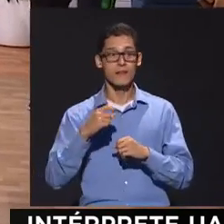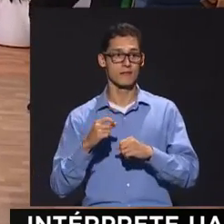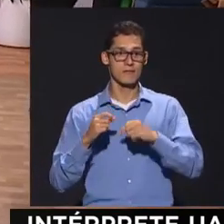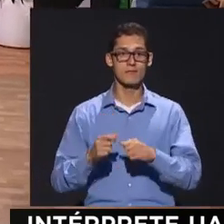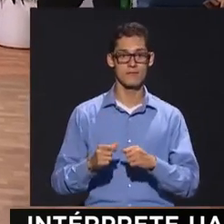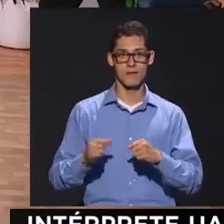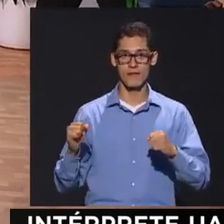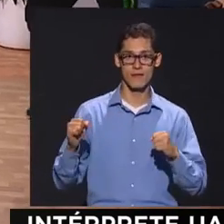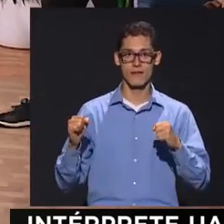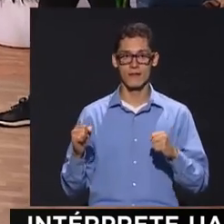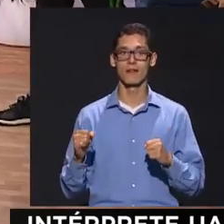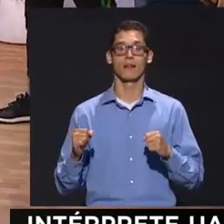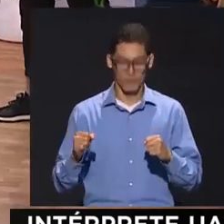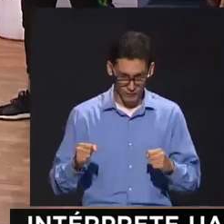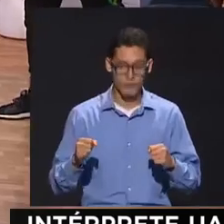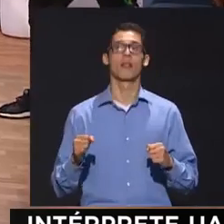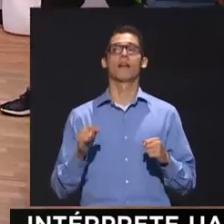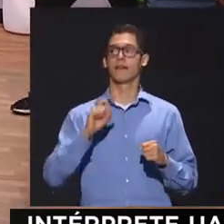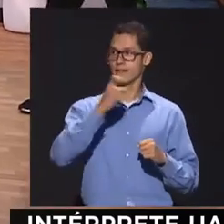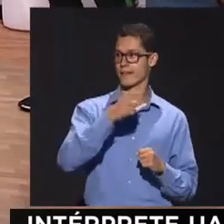parte de atrás